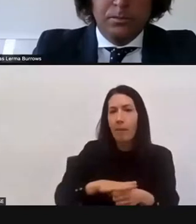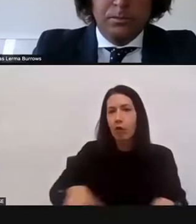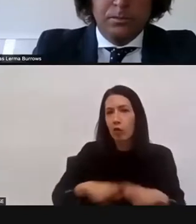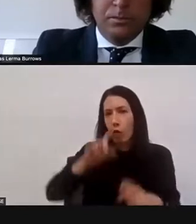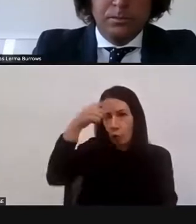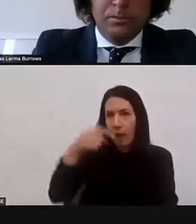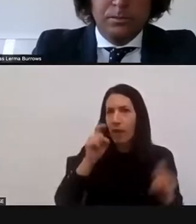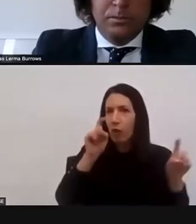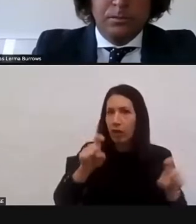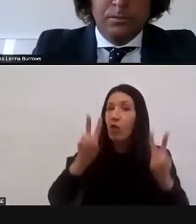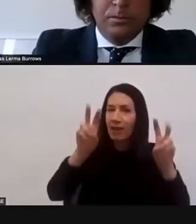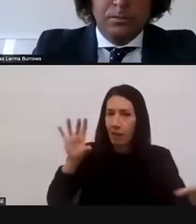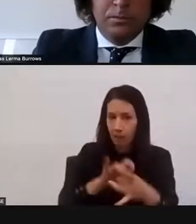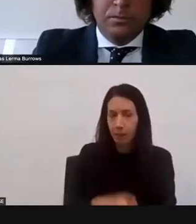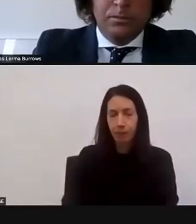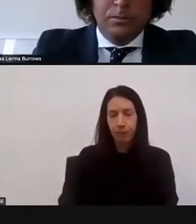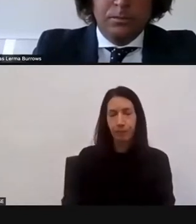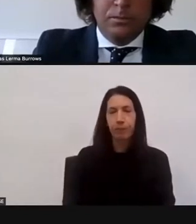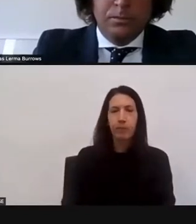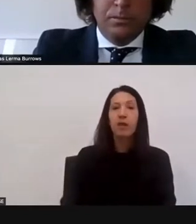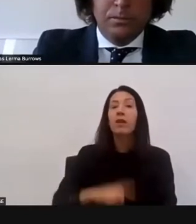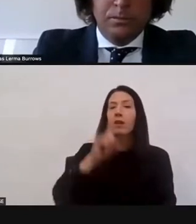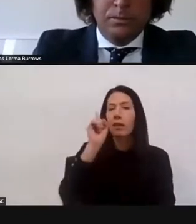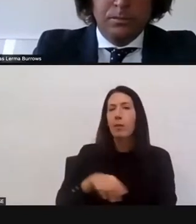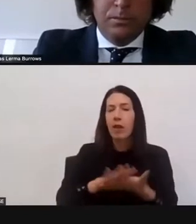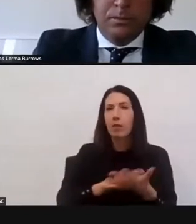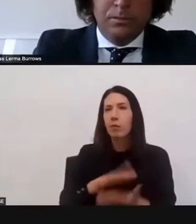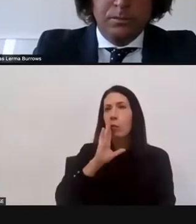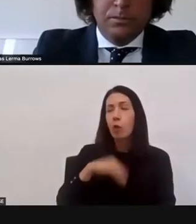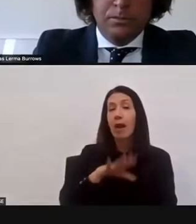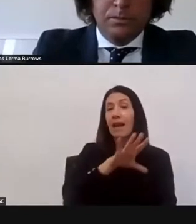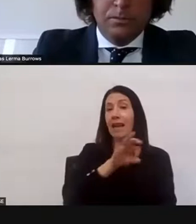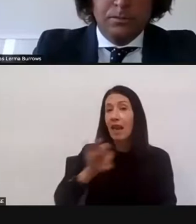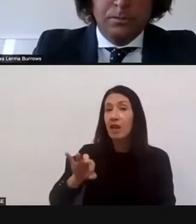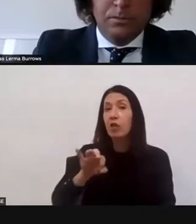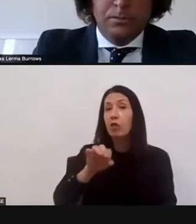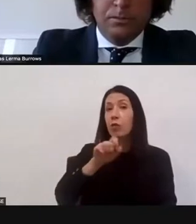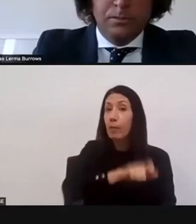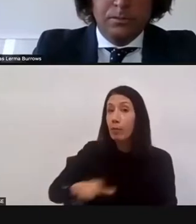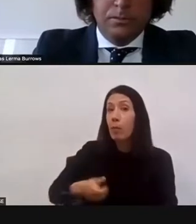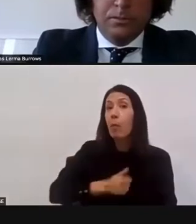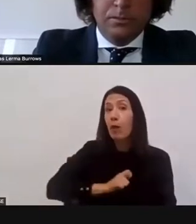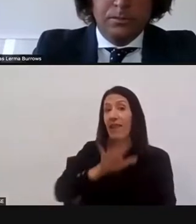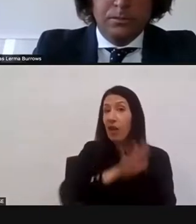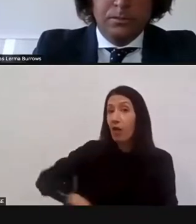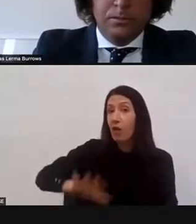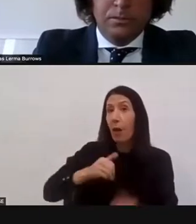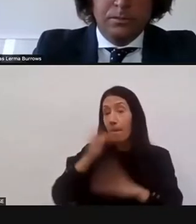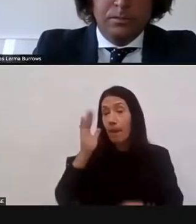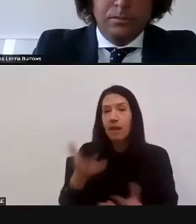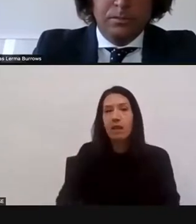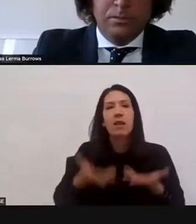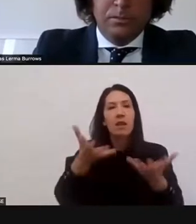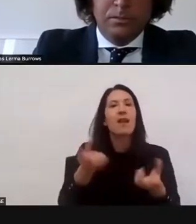esta materia concreta. Estamos hablando de más de 500 policías nacionales al servicio de la prevención de las